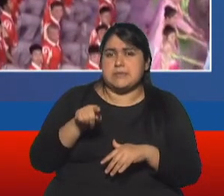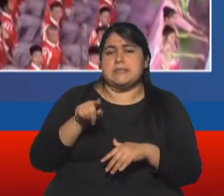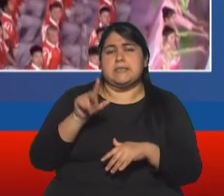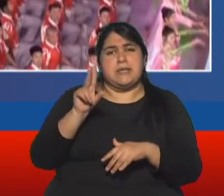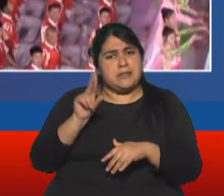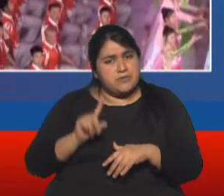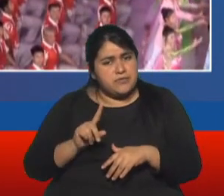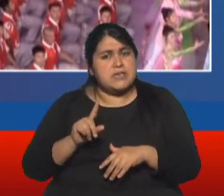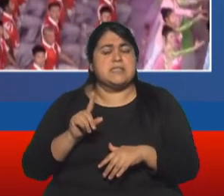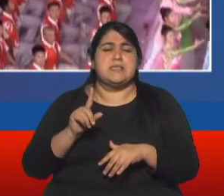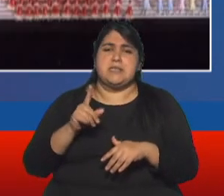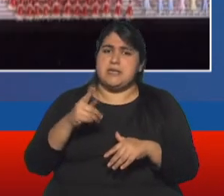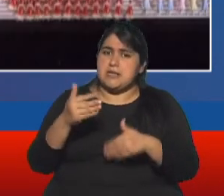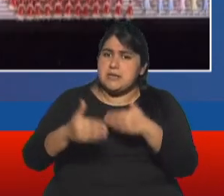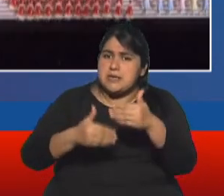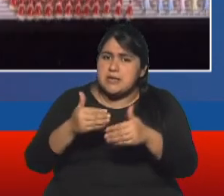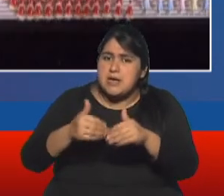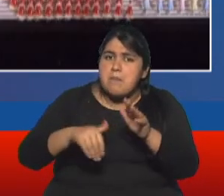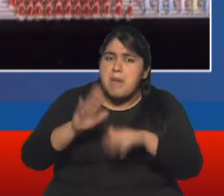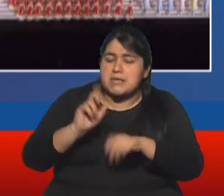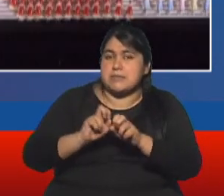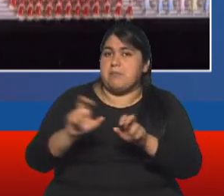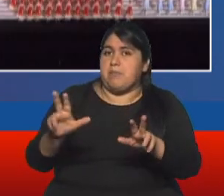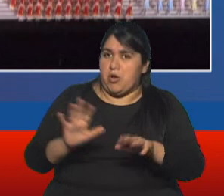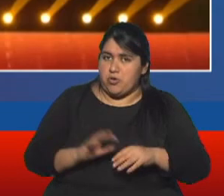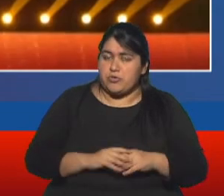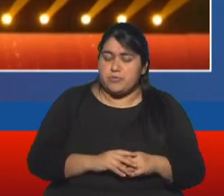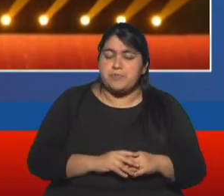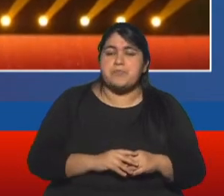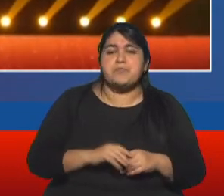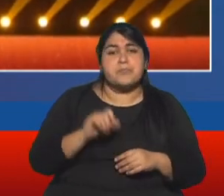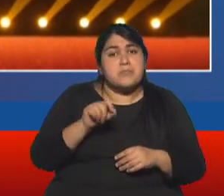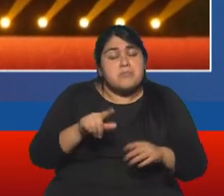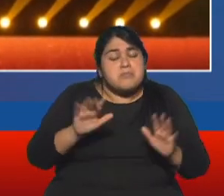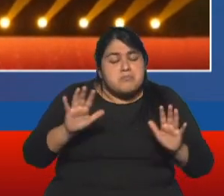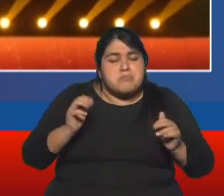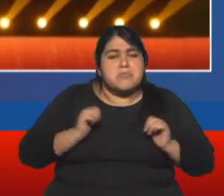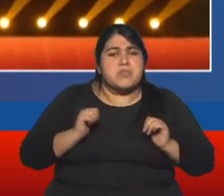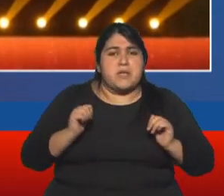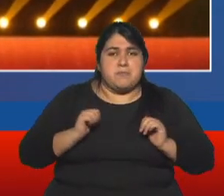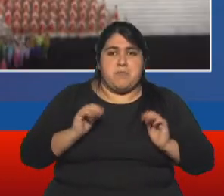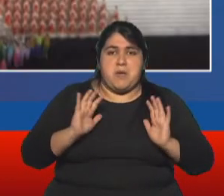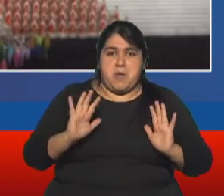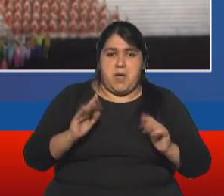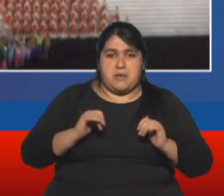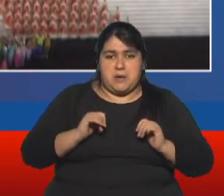rigidización y complejización cada vez más importantes. Es de esperar, y yo creo que precisamente